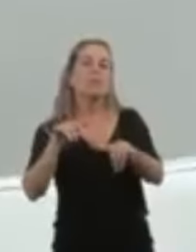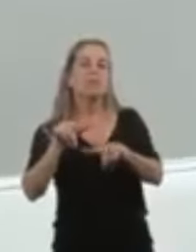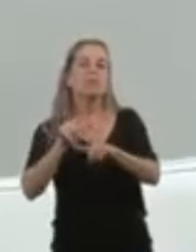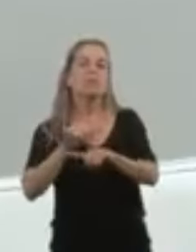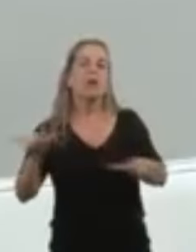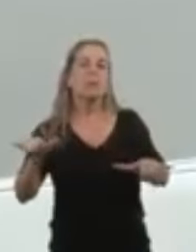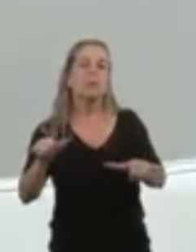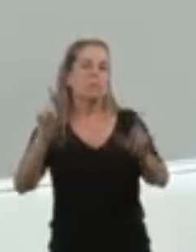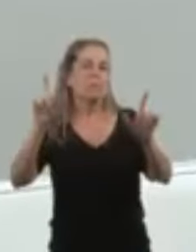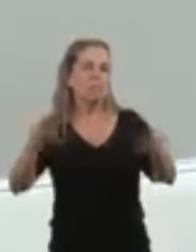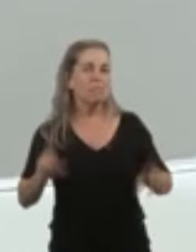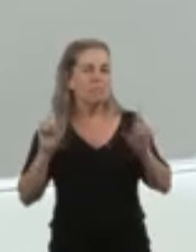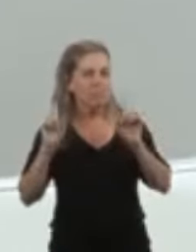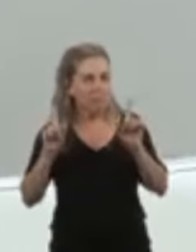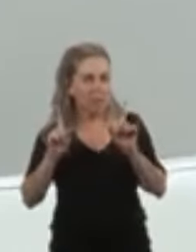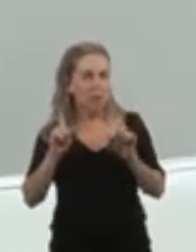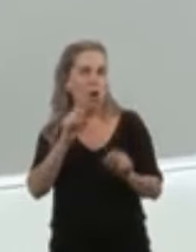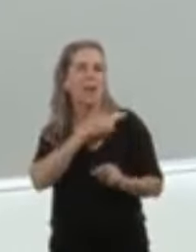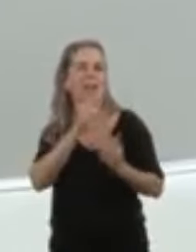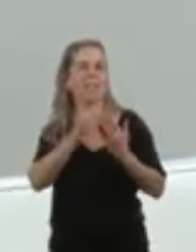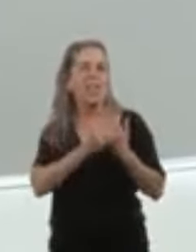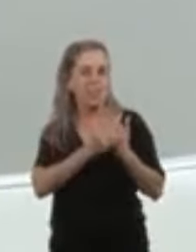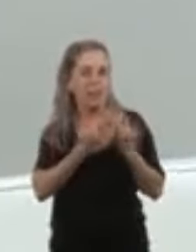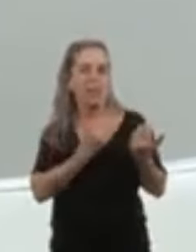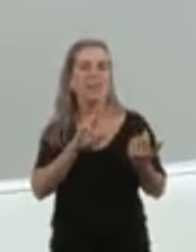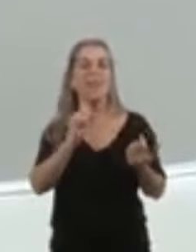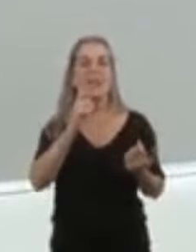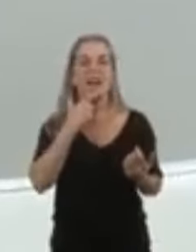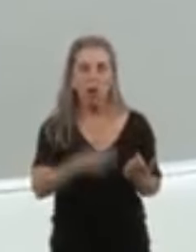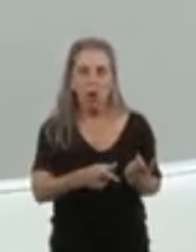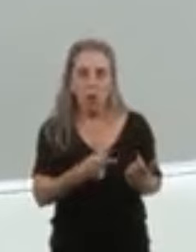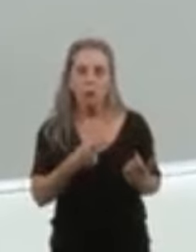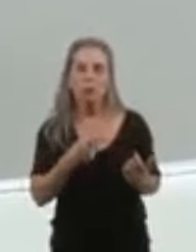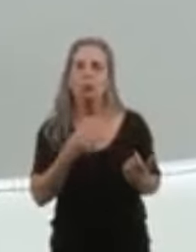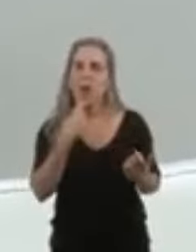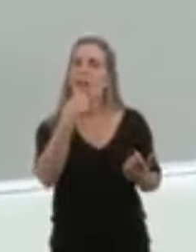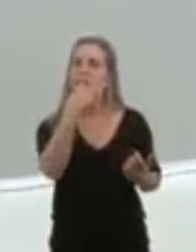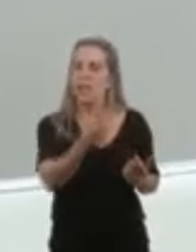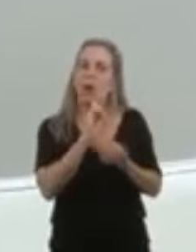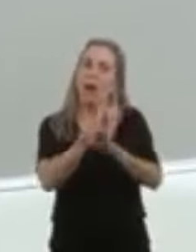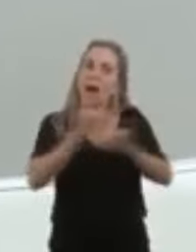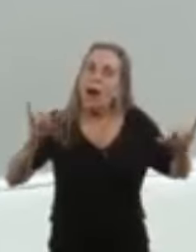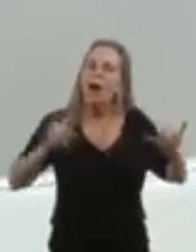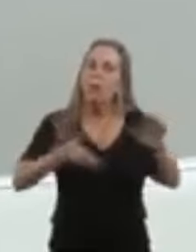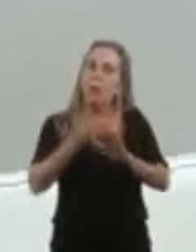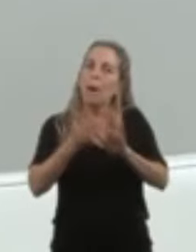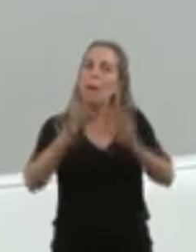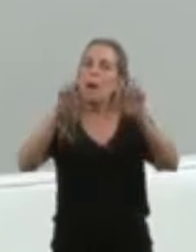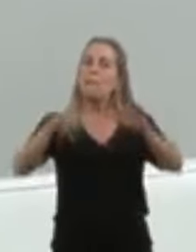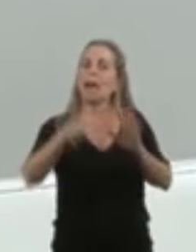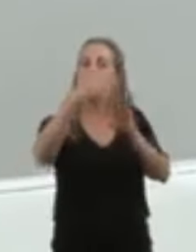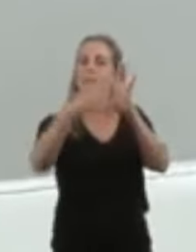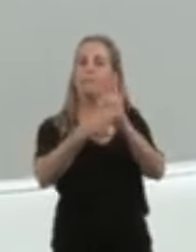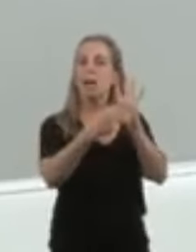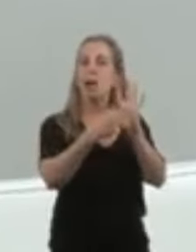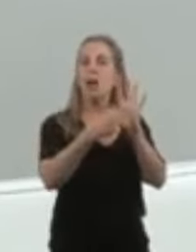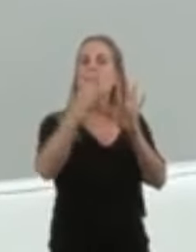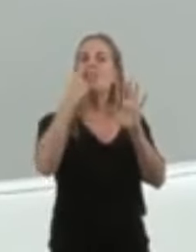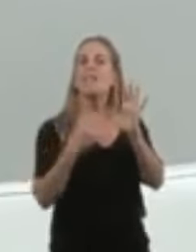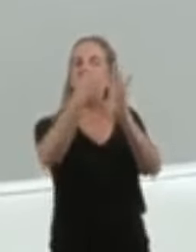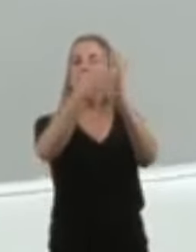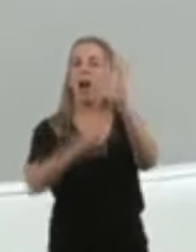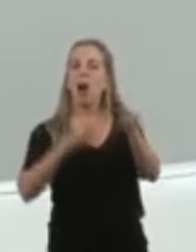embargo fue el jefe gabinete Guillermo Francos El que habló puntualmente de que iba a haber cortes programados eh No es la primera vez que alguien dice